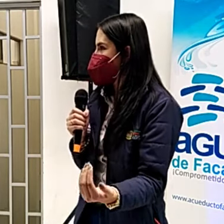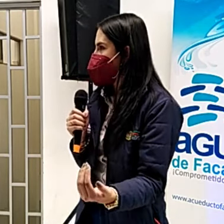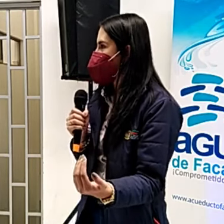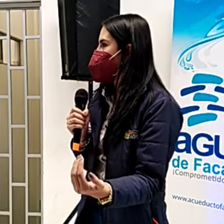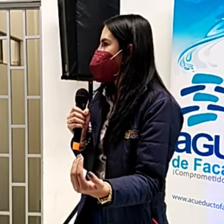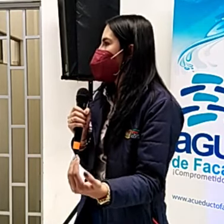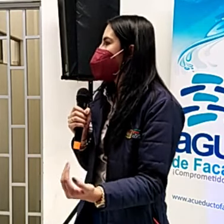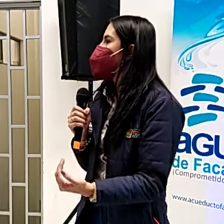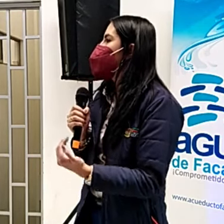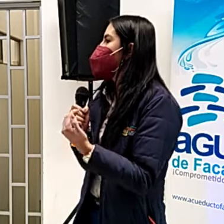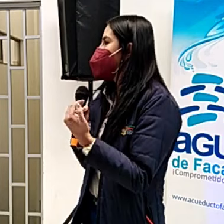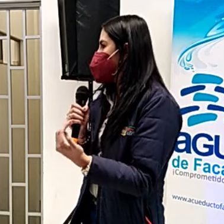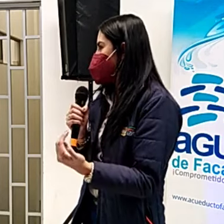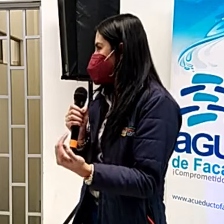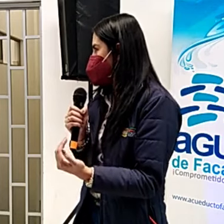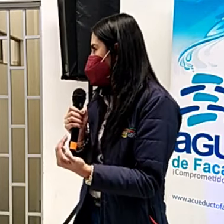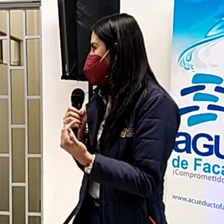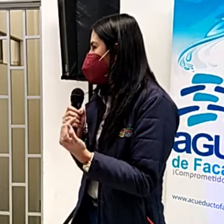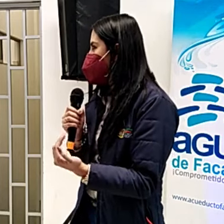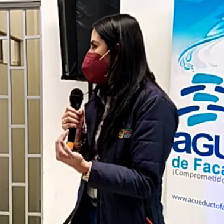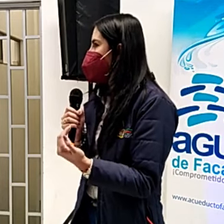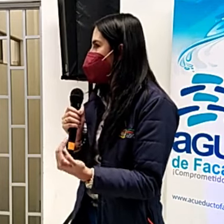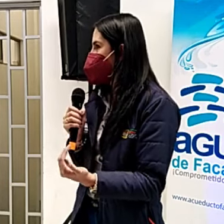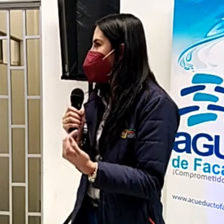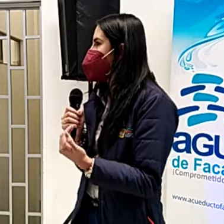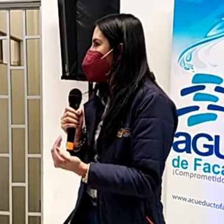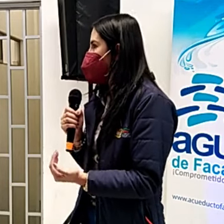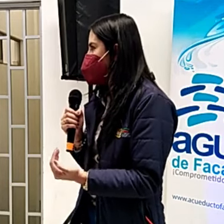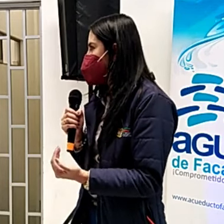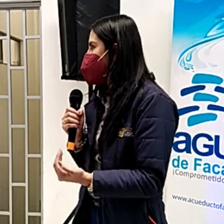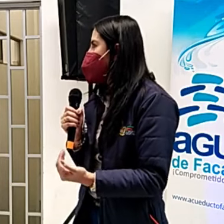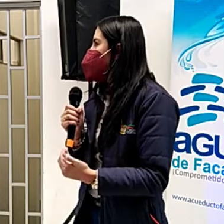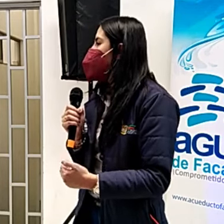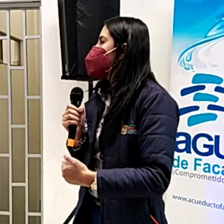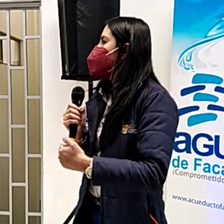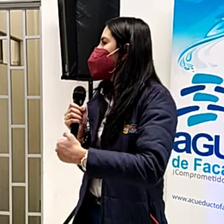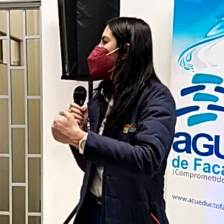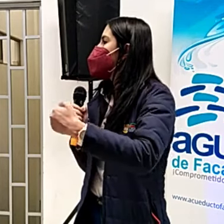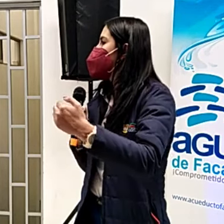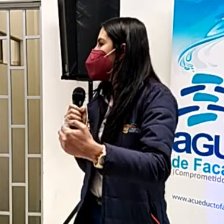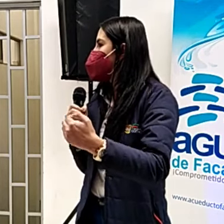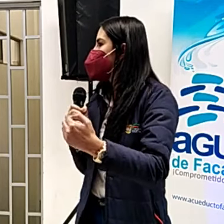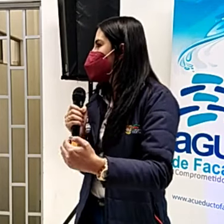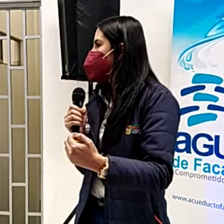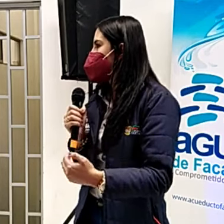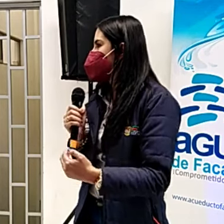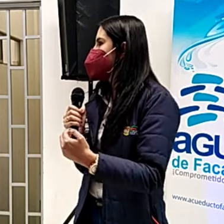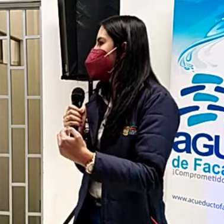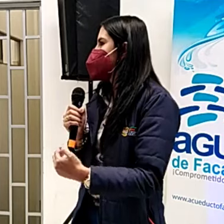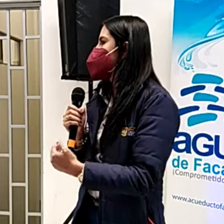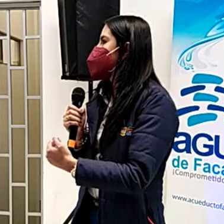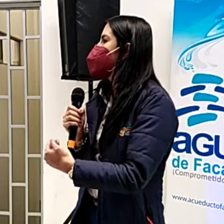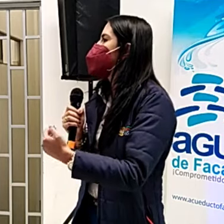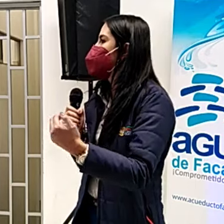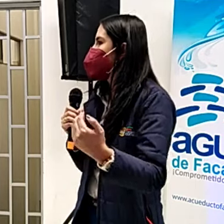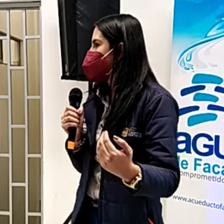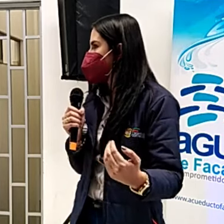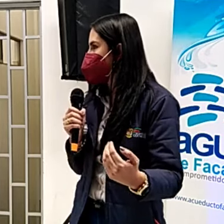Desarrollo Agropecuario, con la Corporación Autónoma Regional y la empresa. Por lo tanto, los cronogramas de limpieza se hacen de